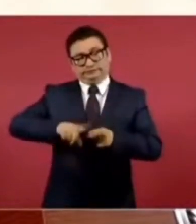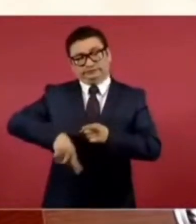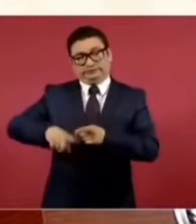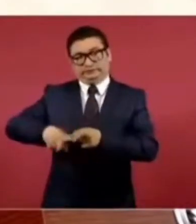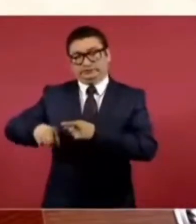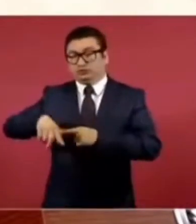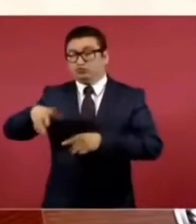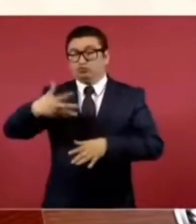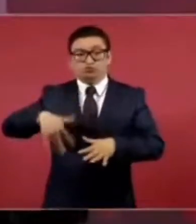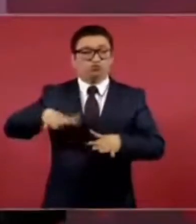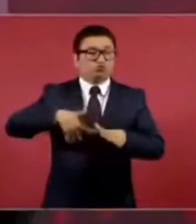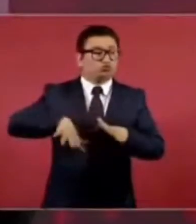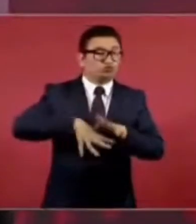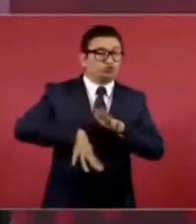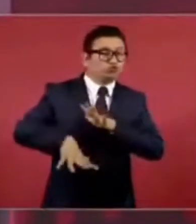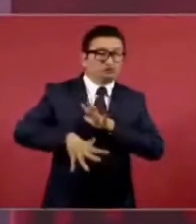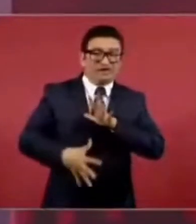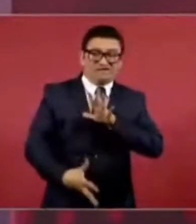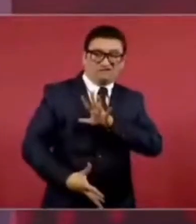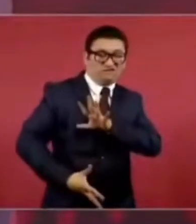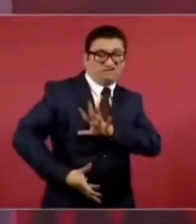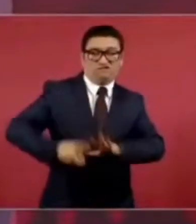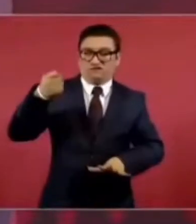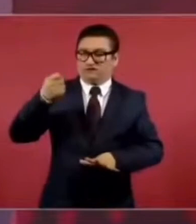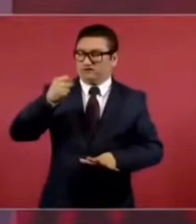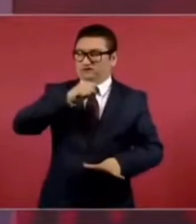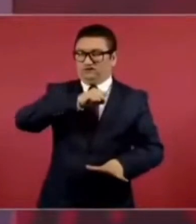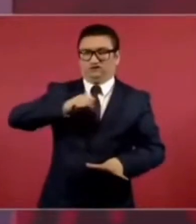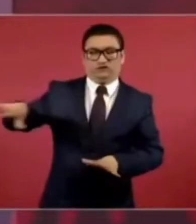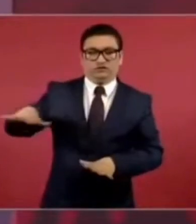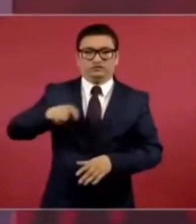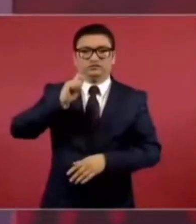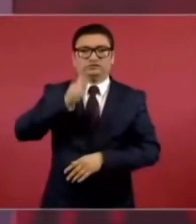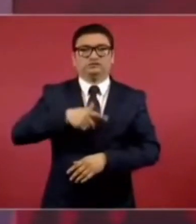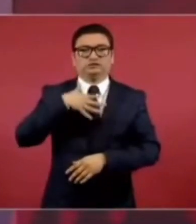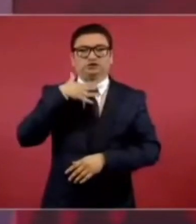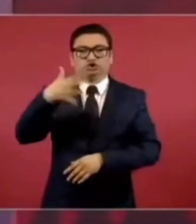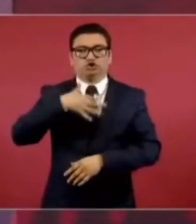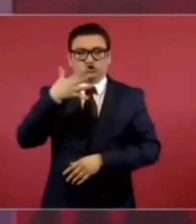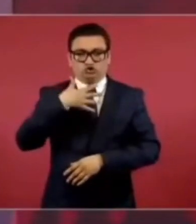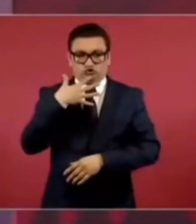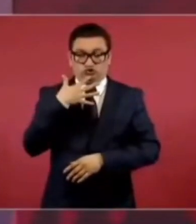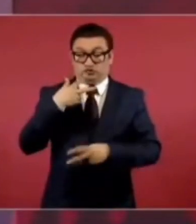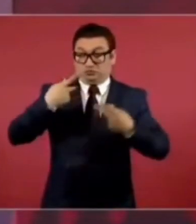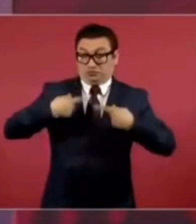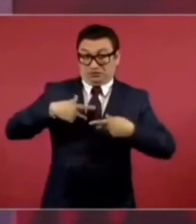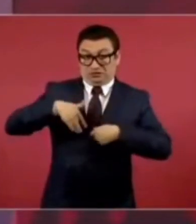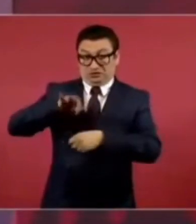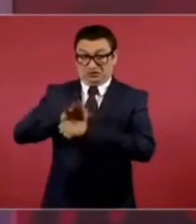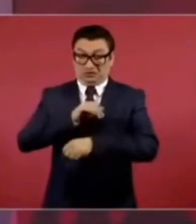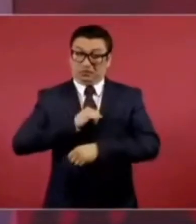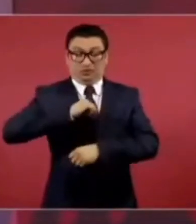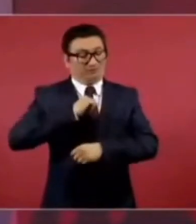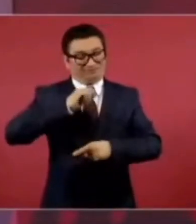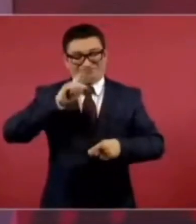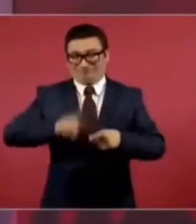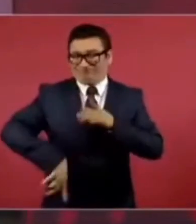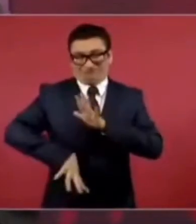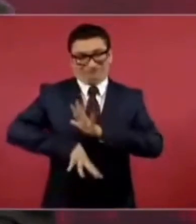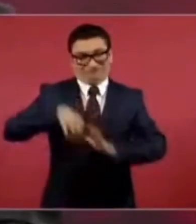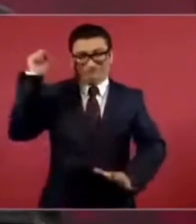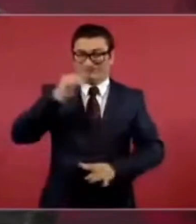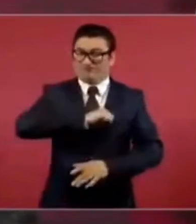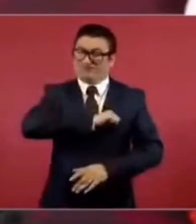Busca arrancar de raíz la corrupción y los privilegios. Y eso no